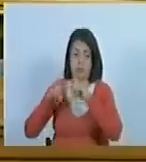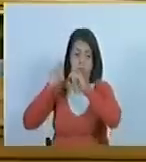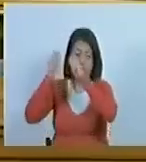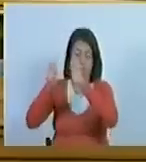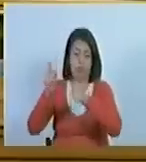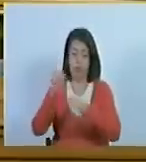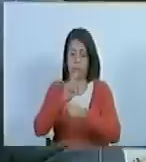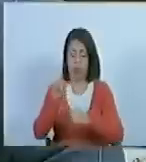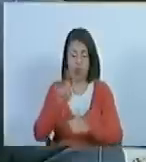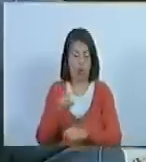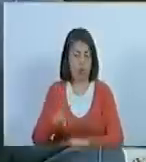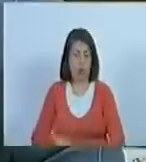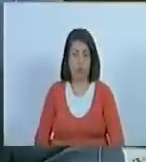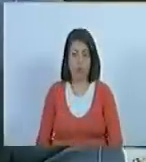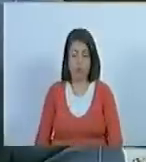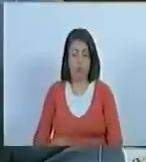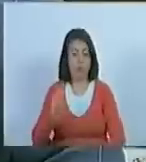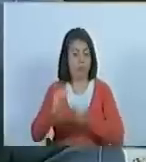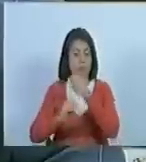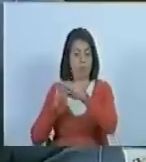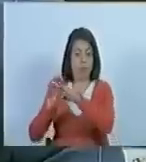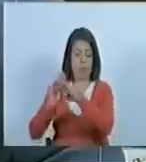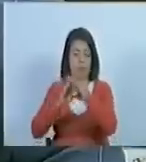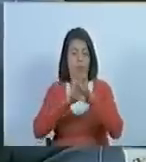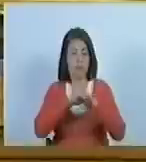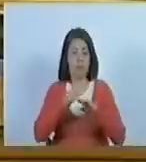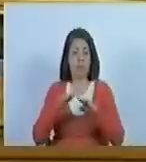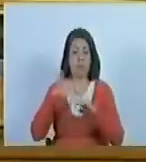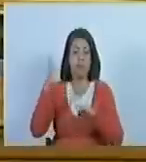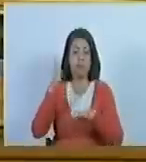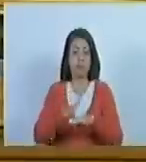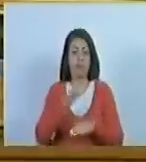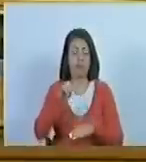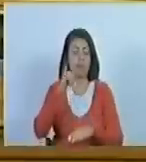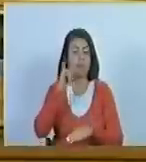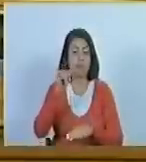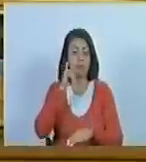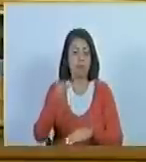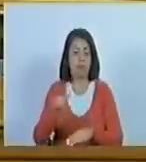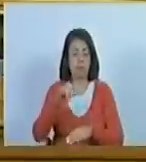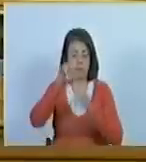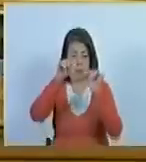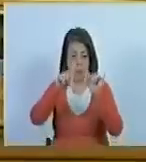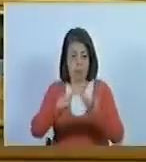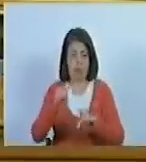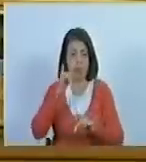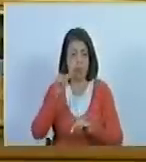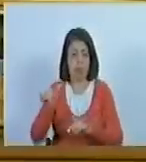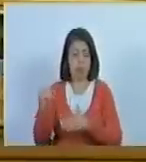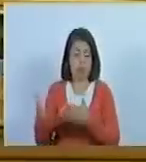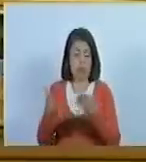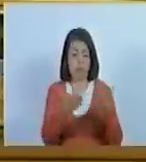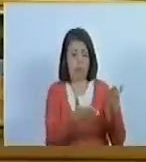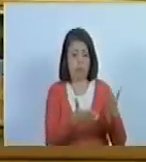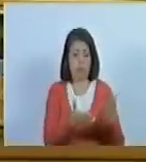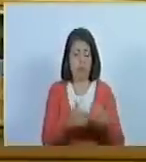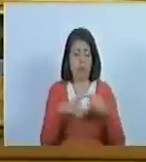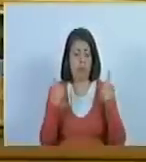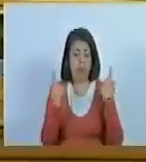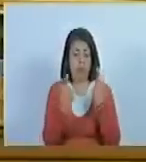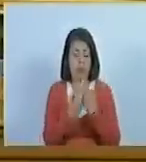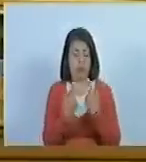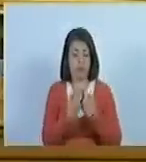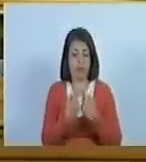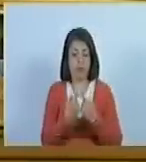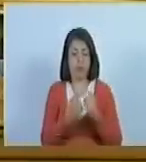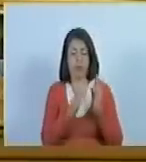eso no es admisible. Y yo hago un llamado a que cuando traigamos denuncias al hemiciclo, cuando traigamos denuncias a la plenaria,